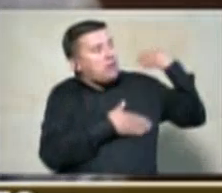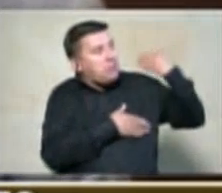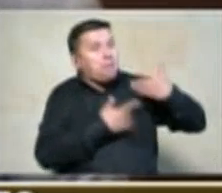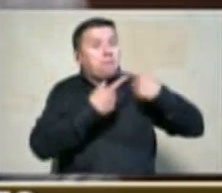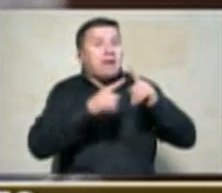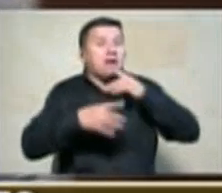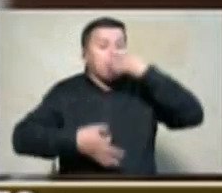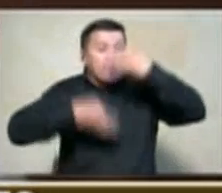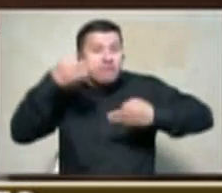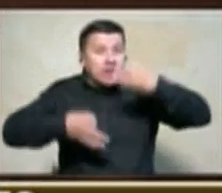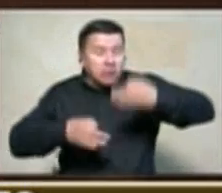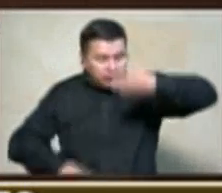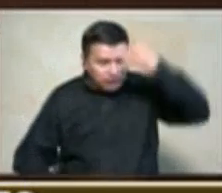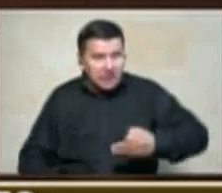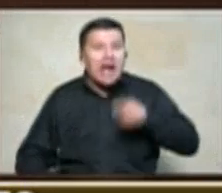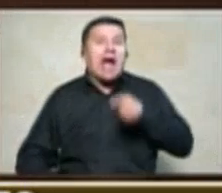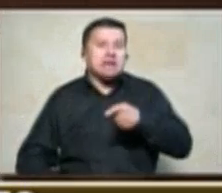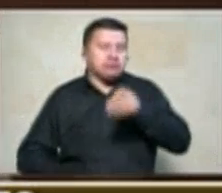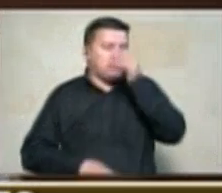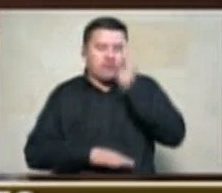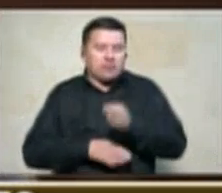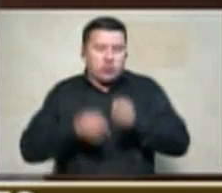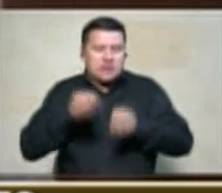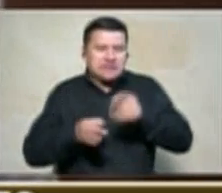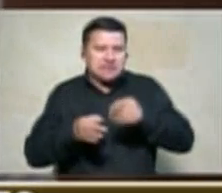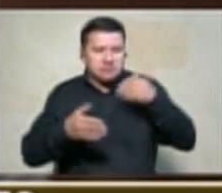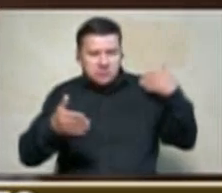favor. Ese es un tema